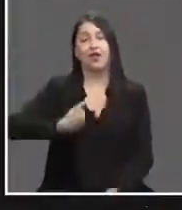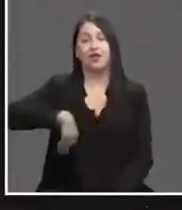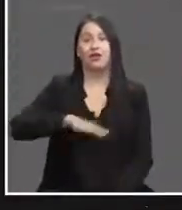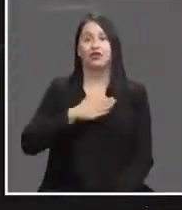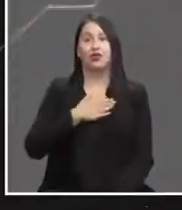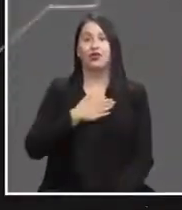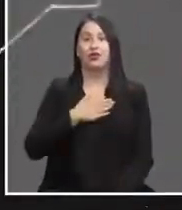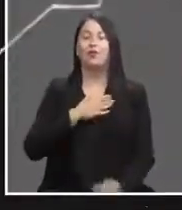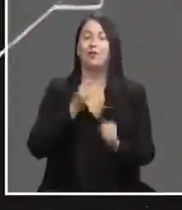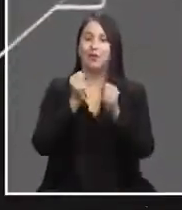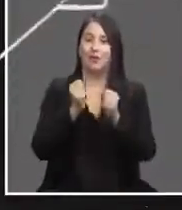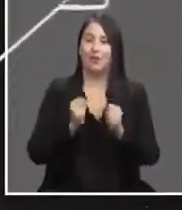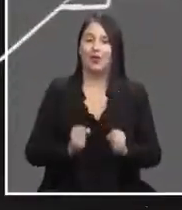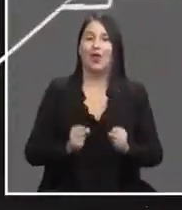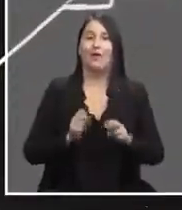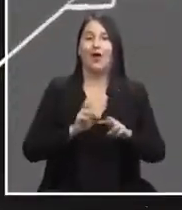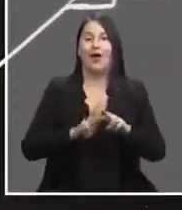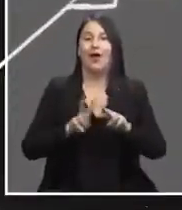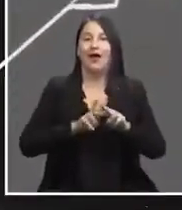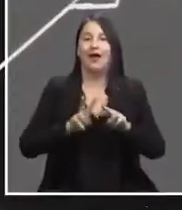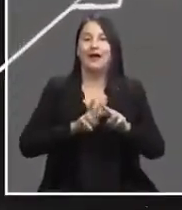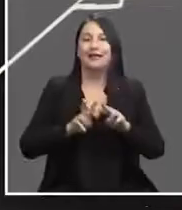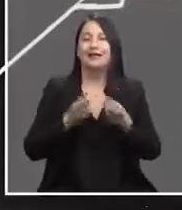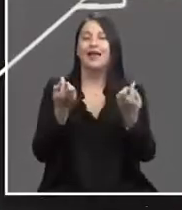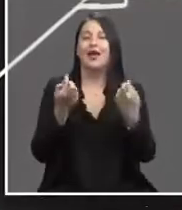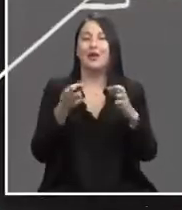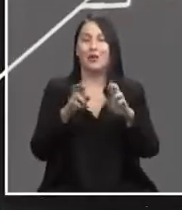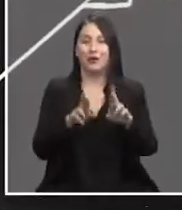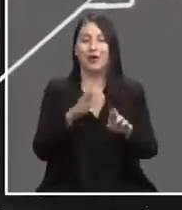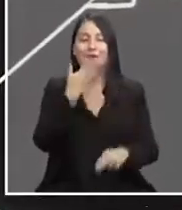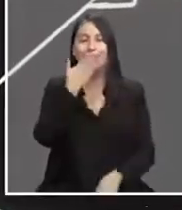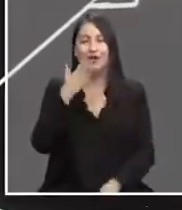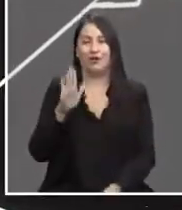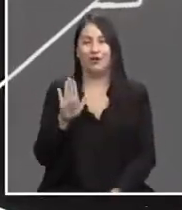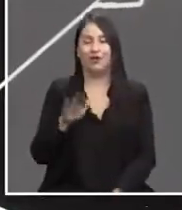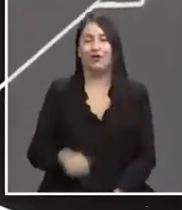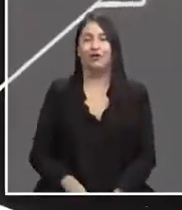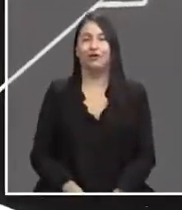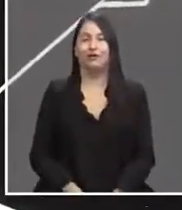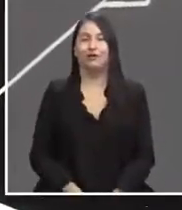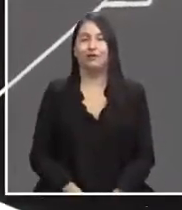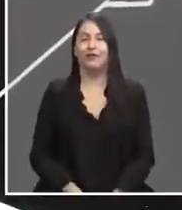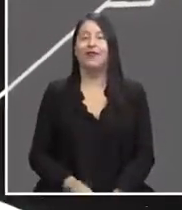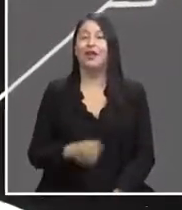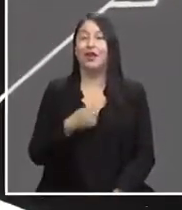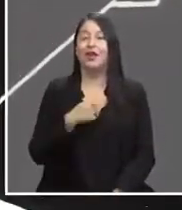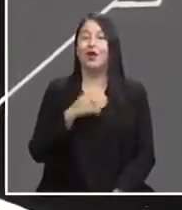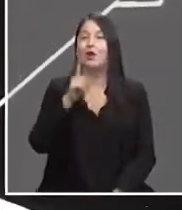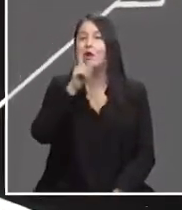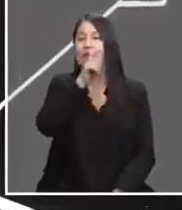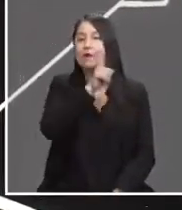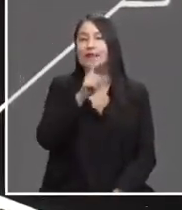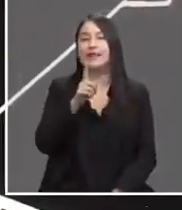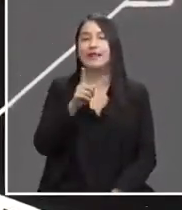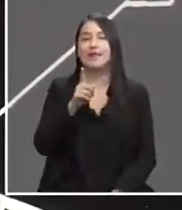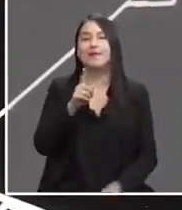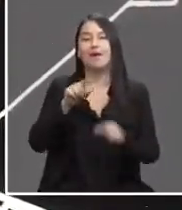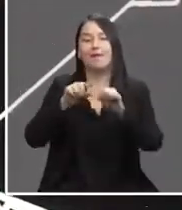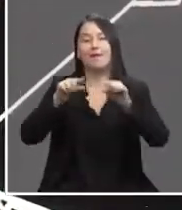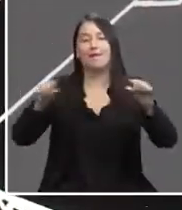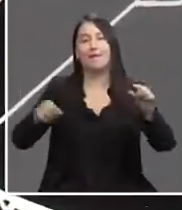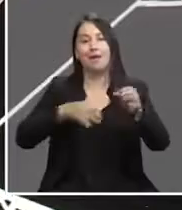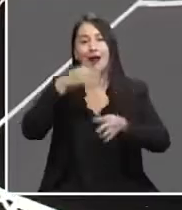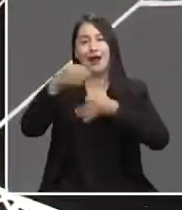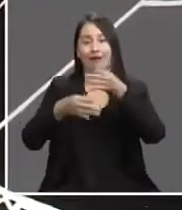todavía podemos generar oportunidades de mejora. Y sobre todo me quedo con tus últimas palabras, donde también la responsabilidad está